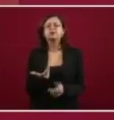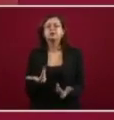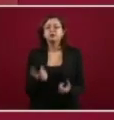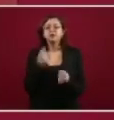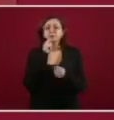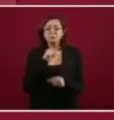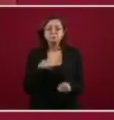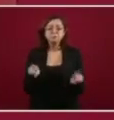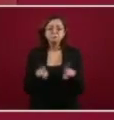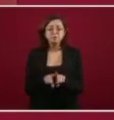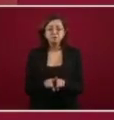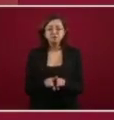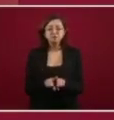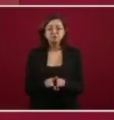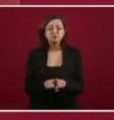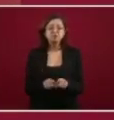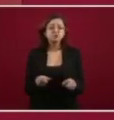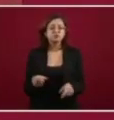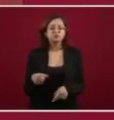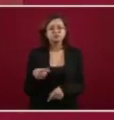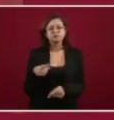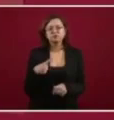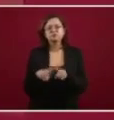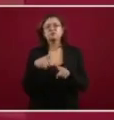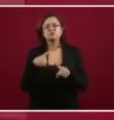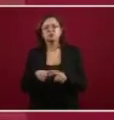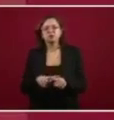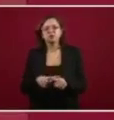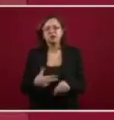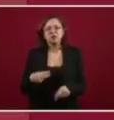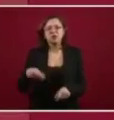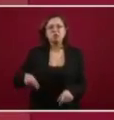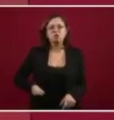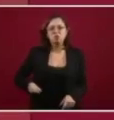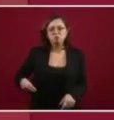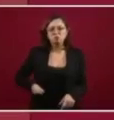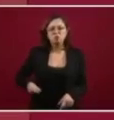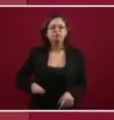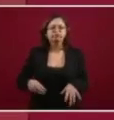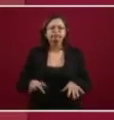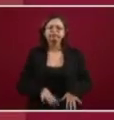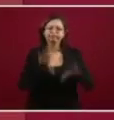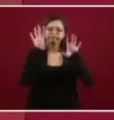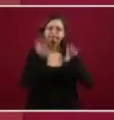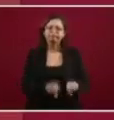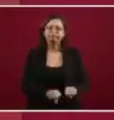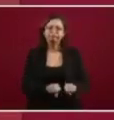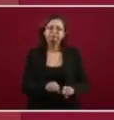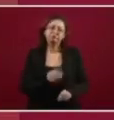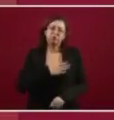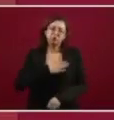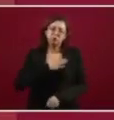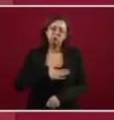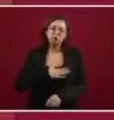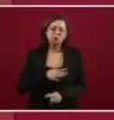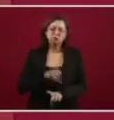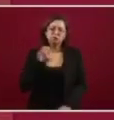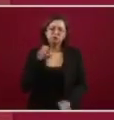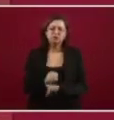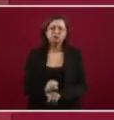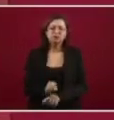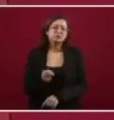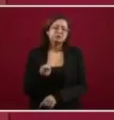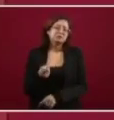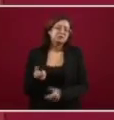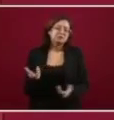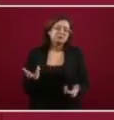detener a los culpables, que haya justicia. Eso es lo que puedo